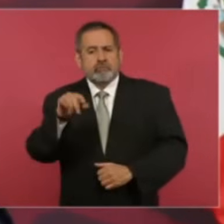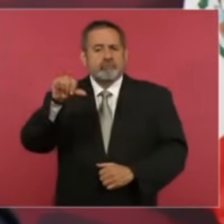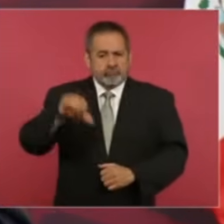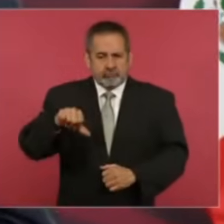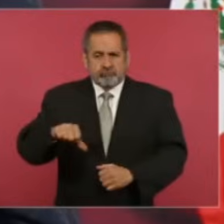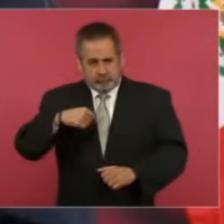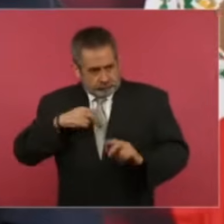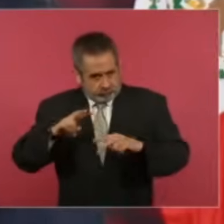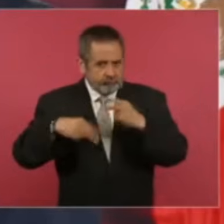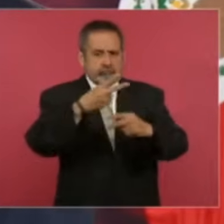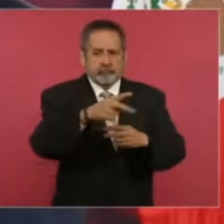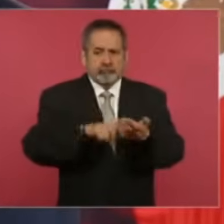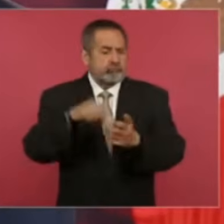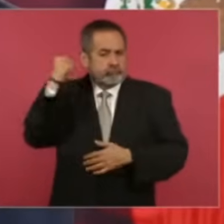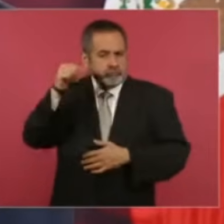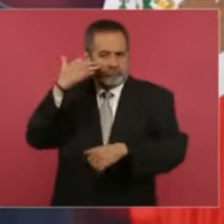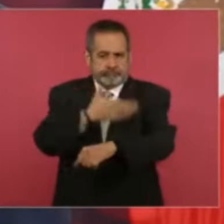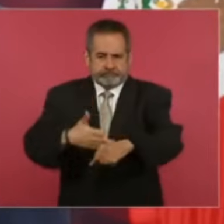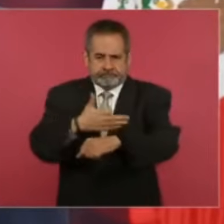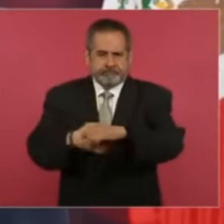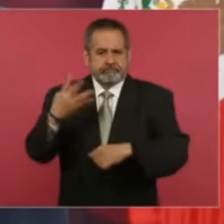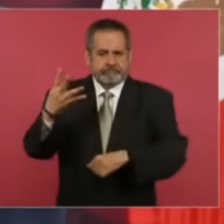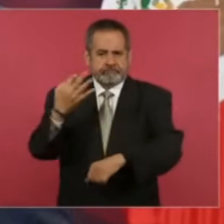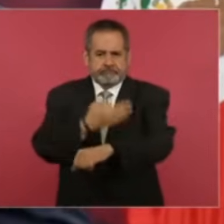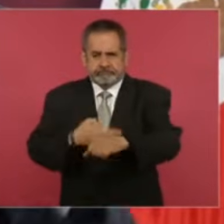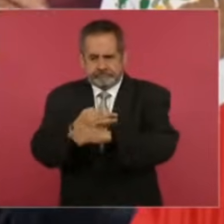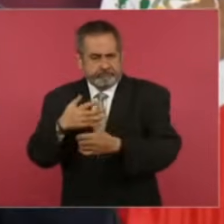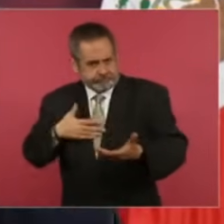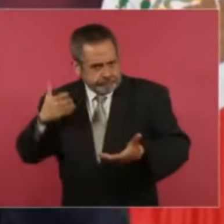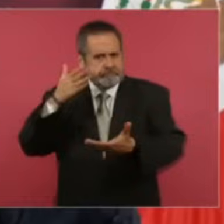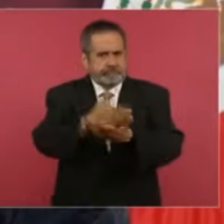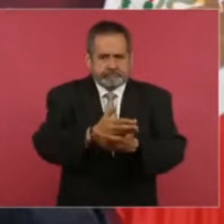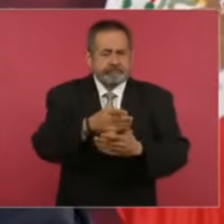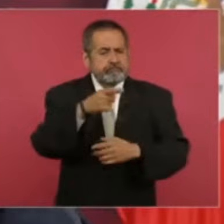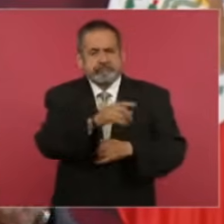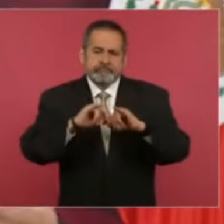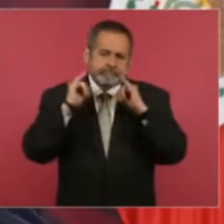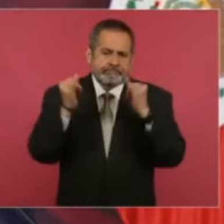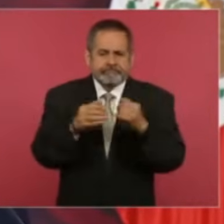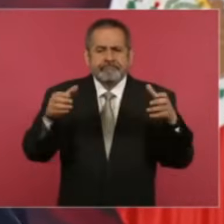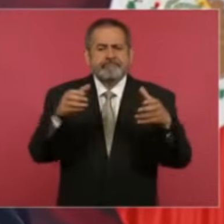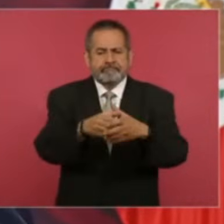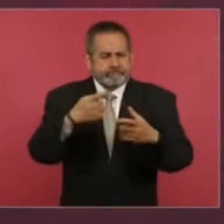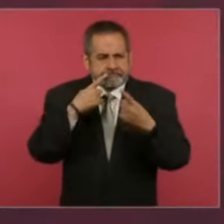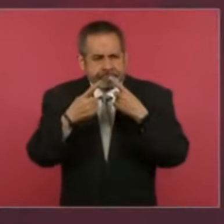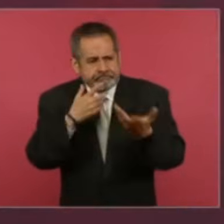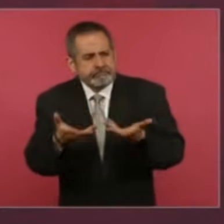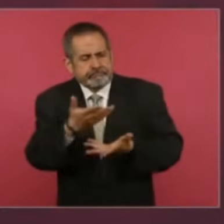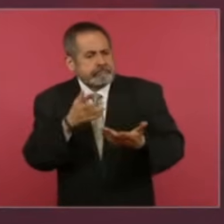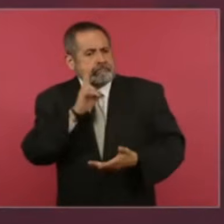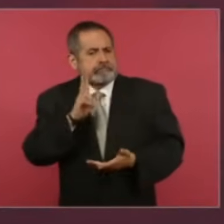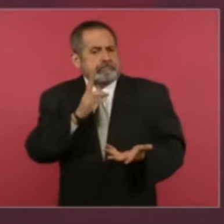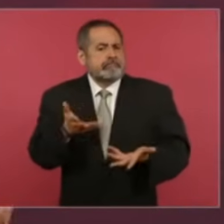a Acapulco por la tarde, a las 4:00 p.m. tenemos una reunión para evaluar